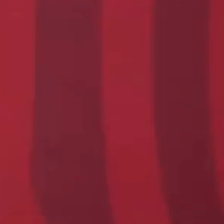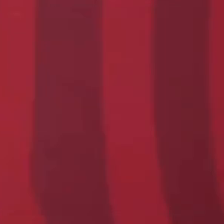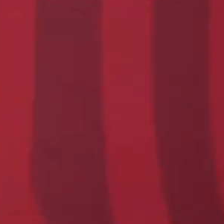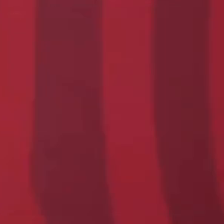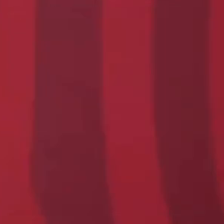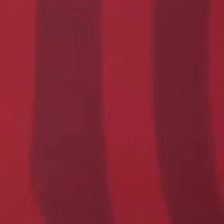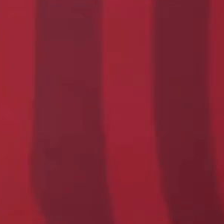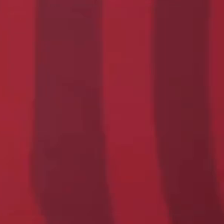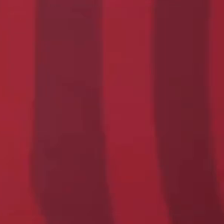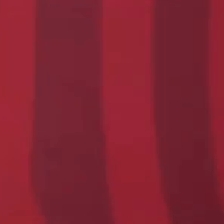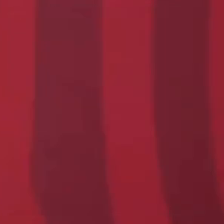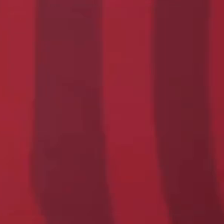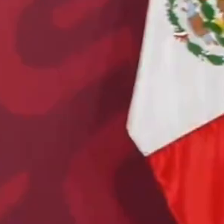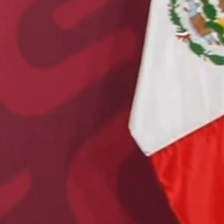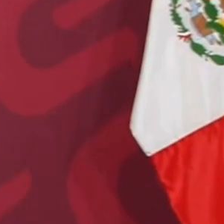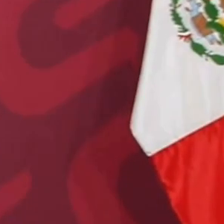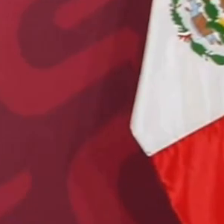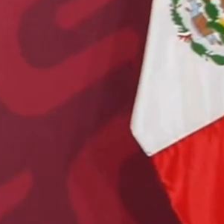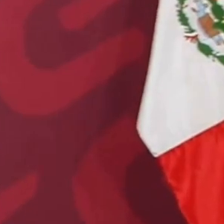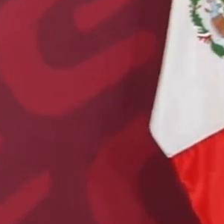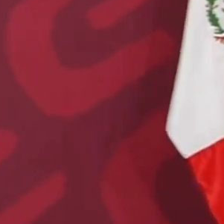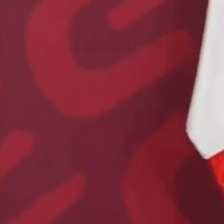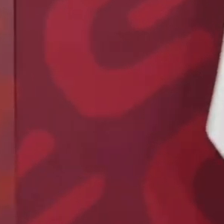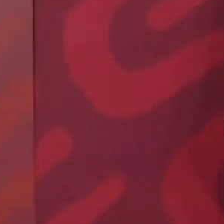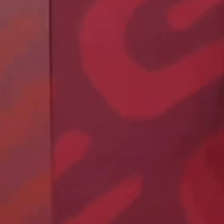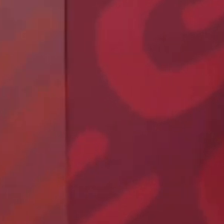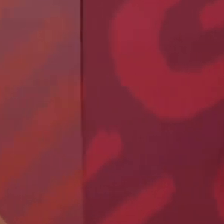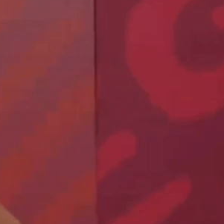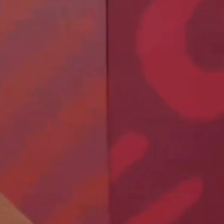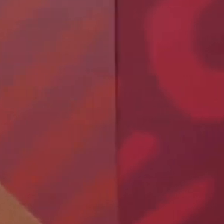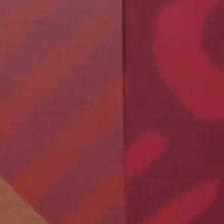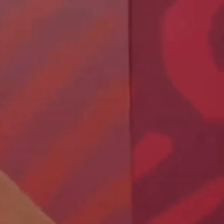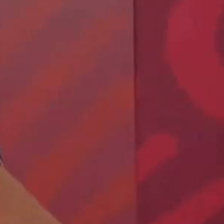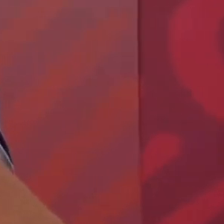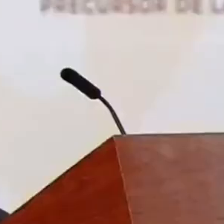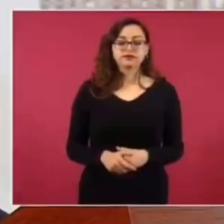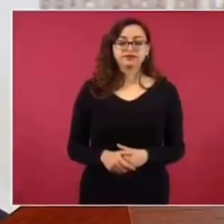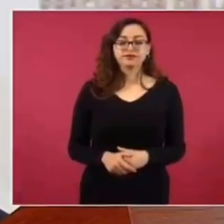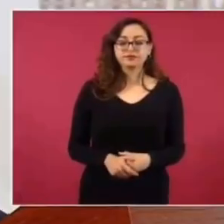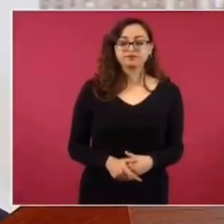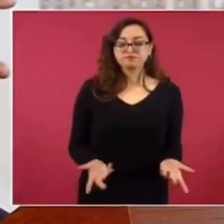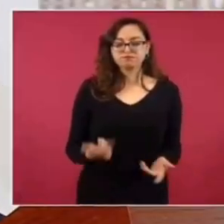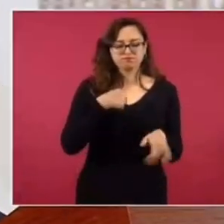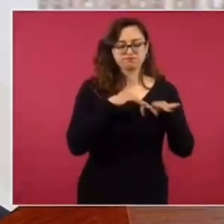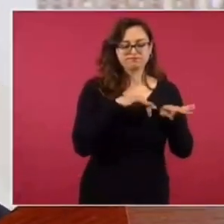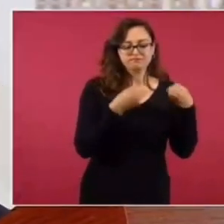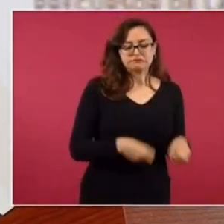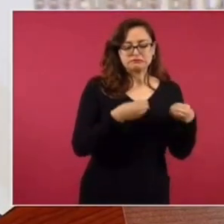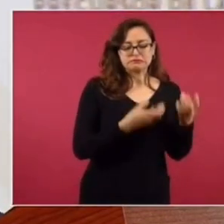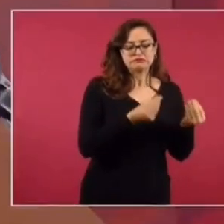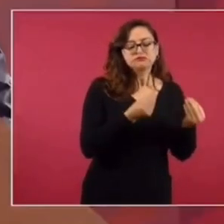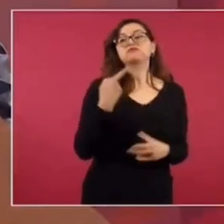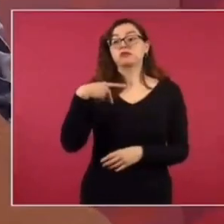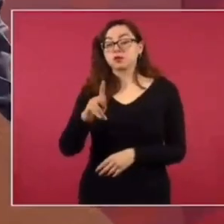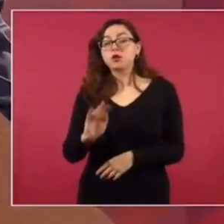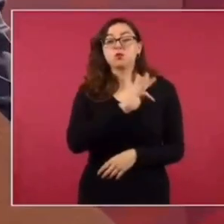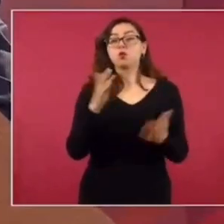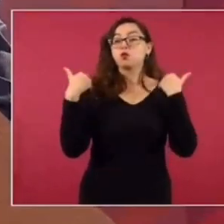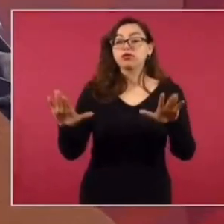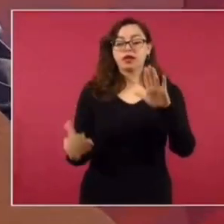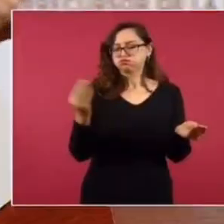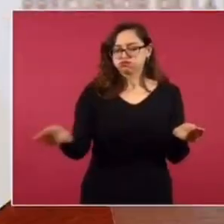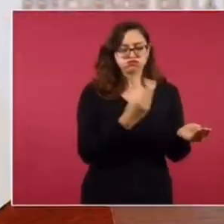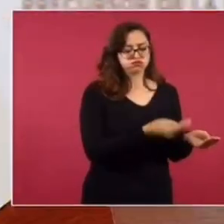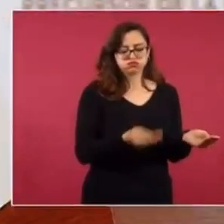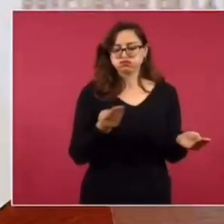tengo bastante trabajo pero si se ponen las columnas en una mesa de los periódicos escucha los contenidos de los programas